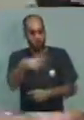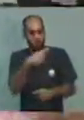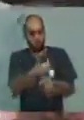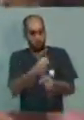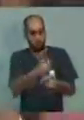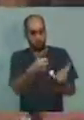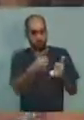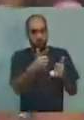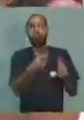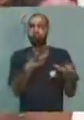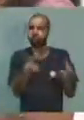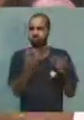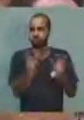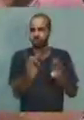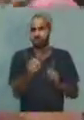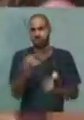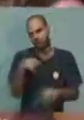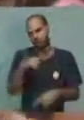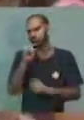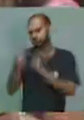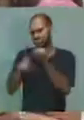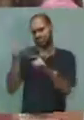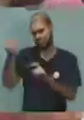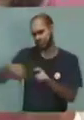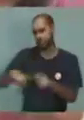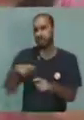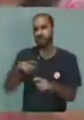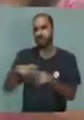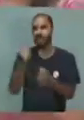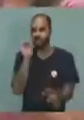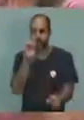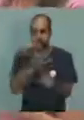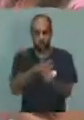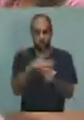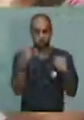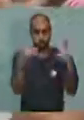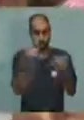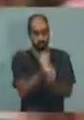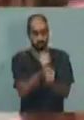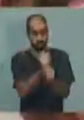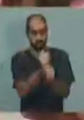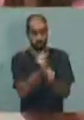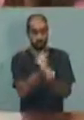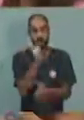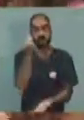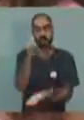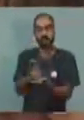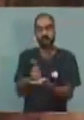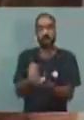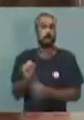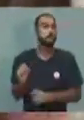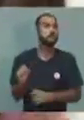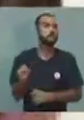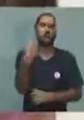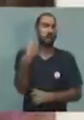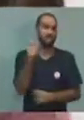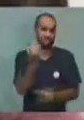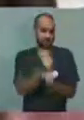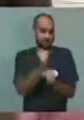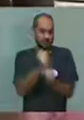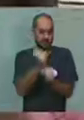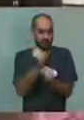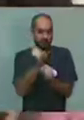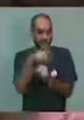que hacerte esta pregunta porque desde que has comenzado tu vida profesional, el CIN ha sido tu primera casa, ha sido el hogar que conoces